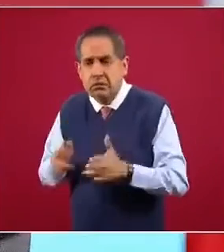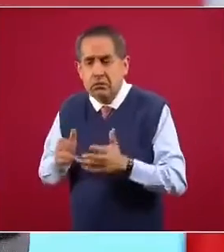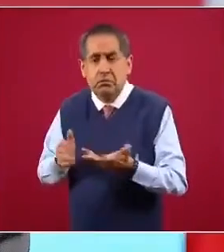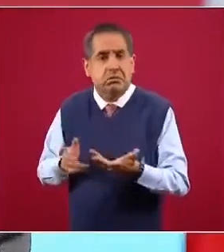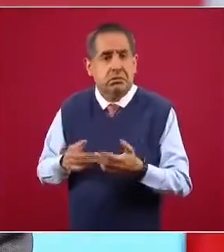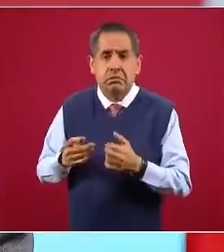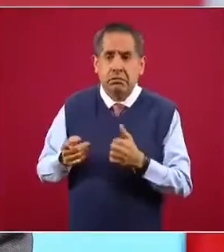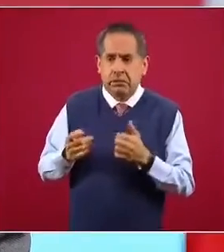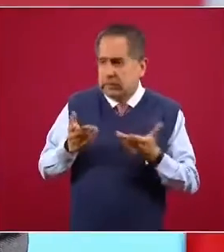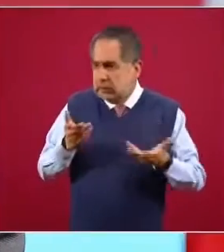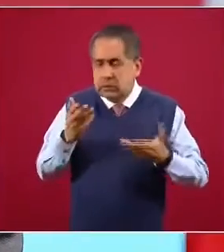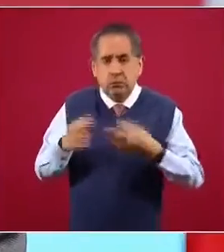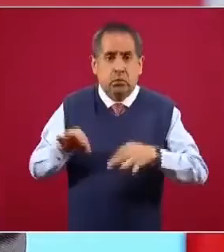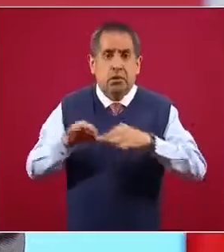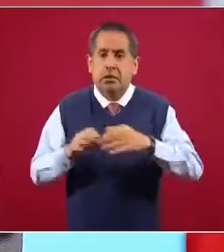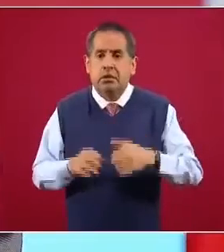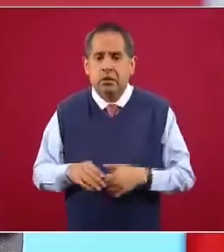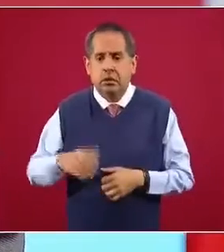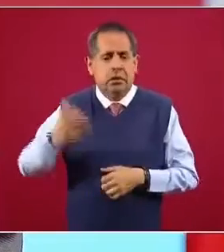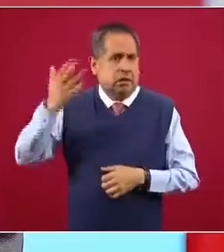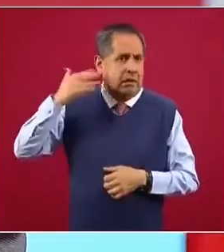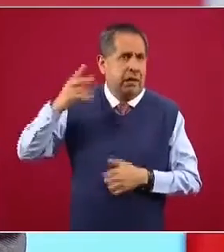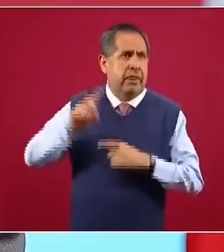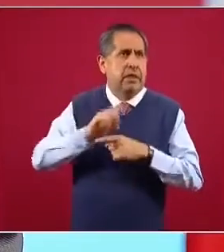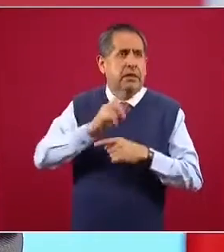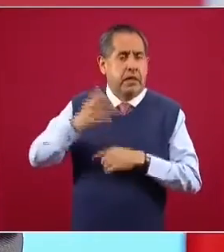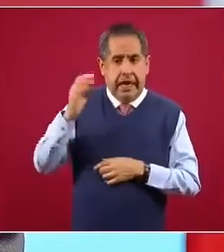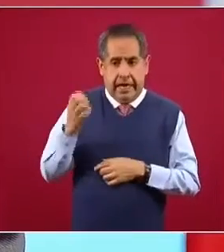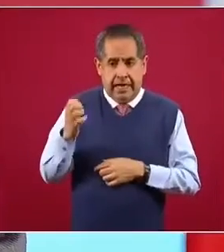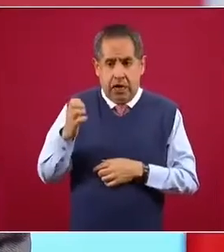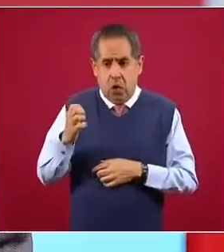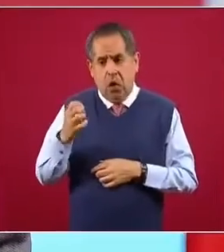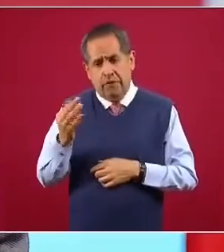manera priorizada. Hemos dicho, lo dijimos desde enero